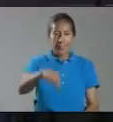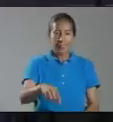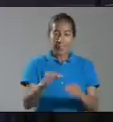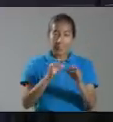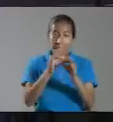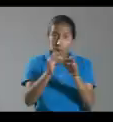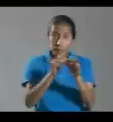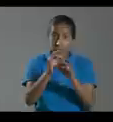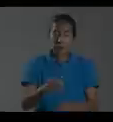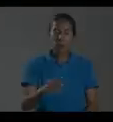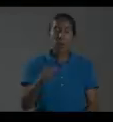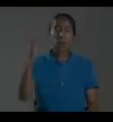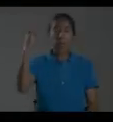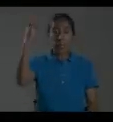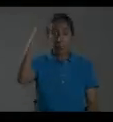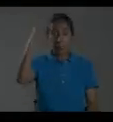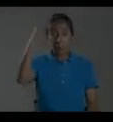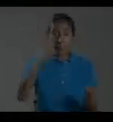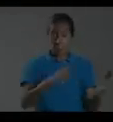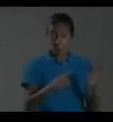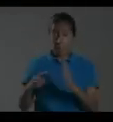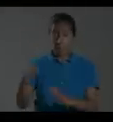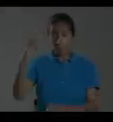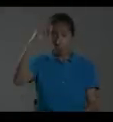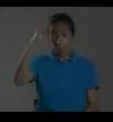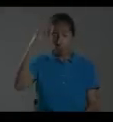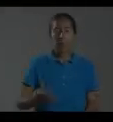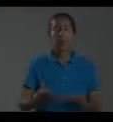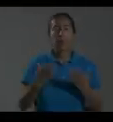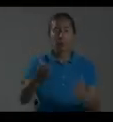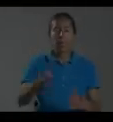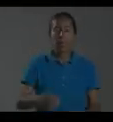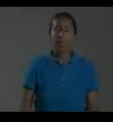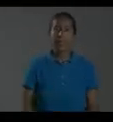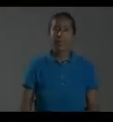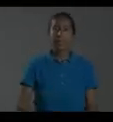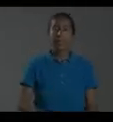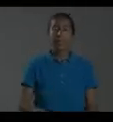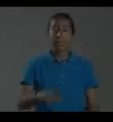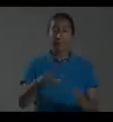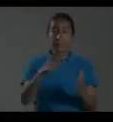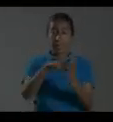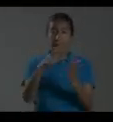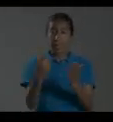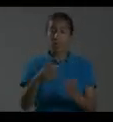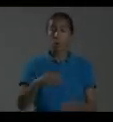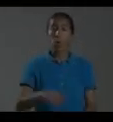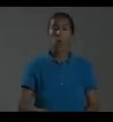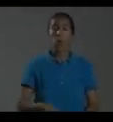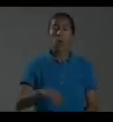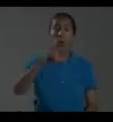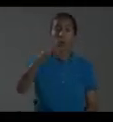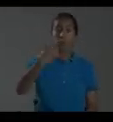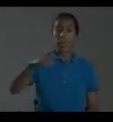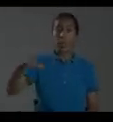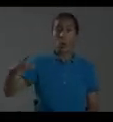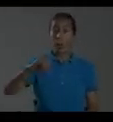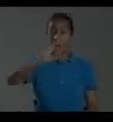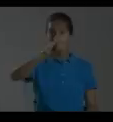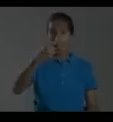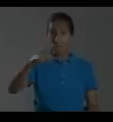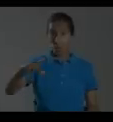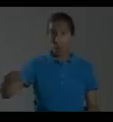que Pedro da del libro de Joel, capítulo 2, y también del Salmo